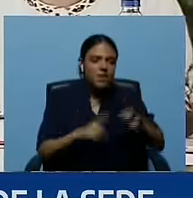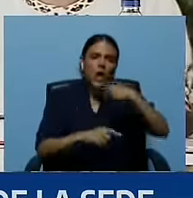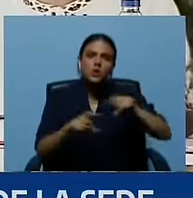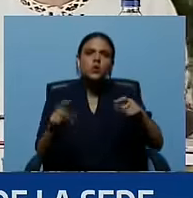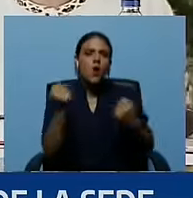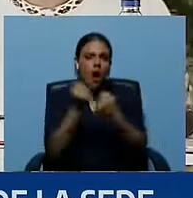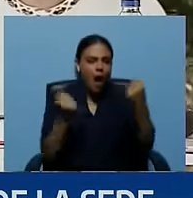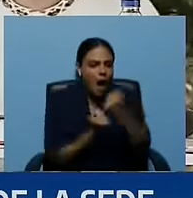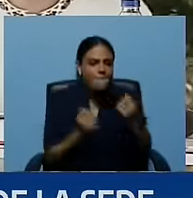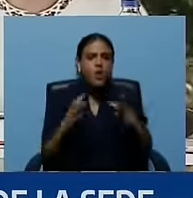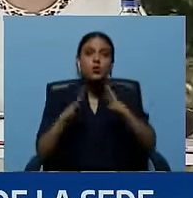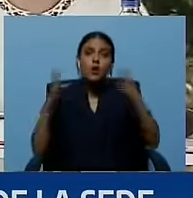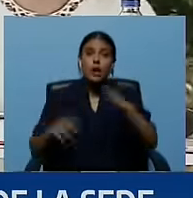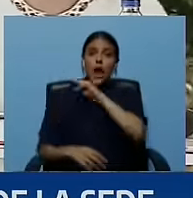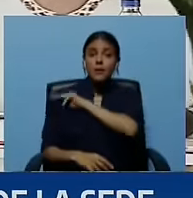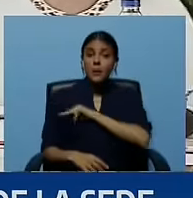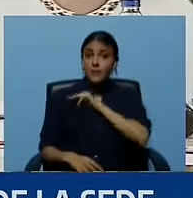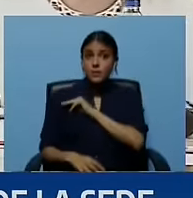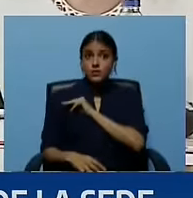gran misión